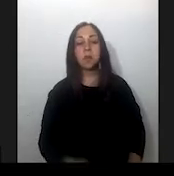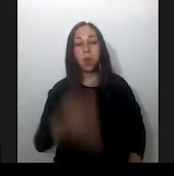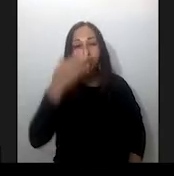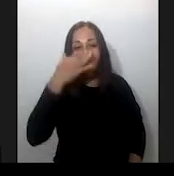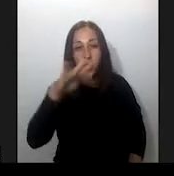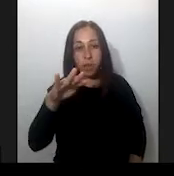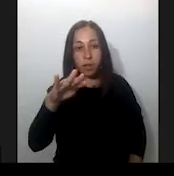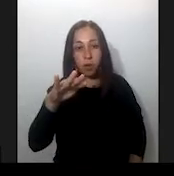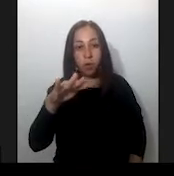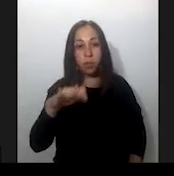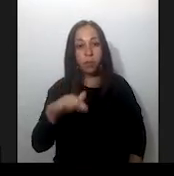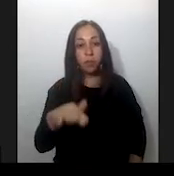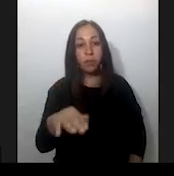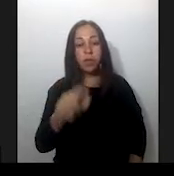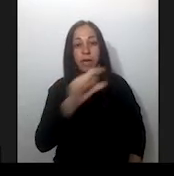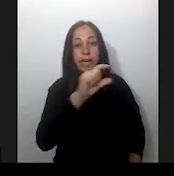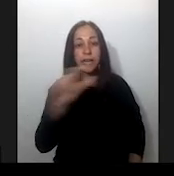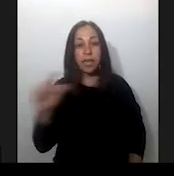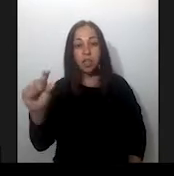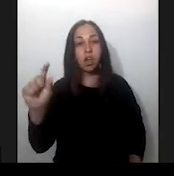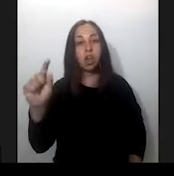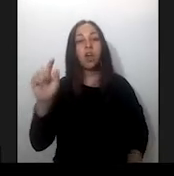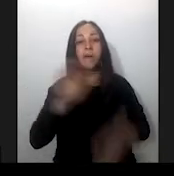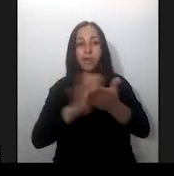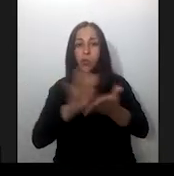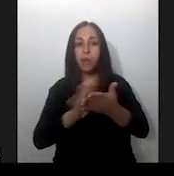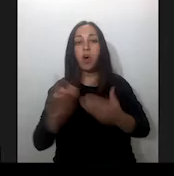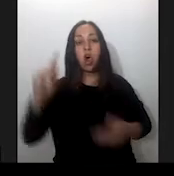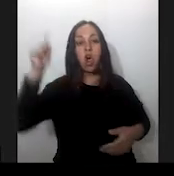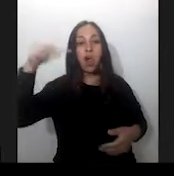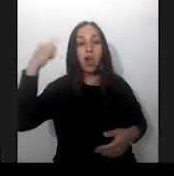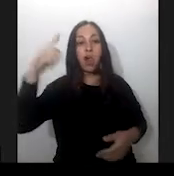Por último, un registro de Londres nuevamente,